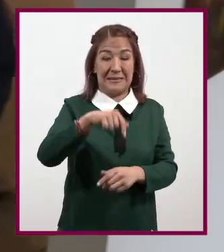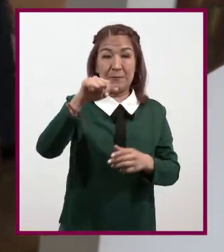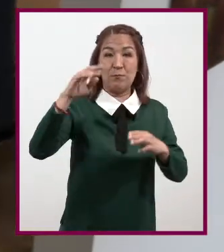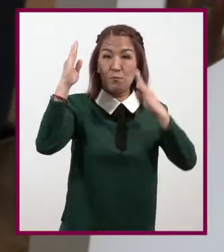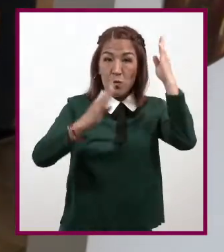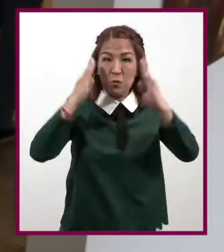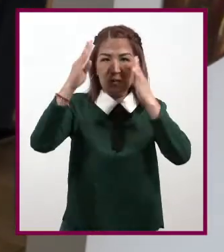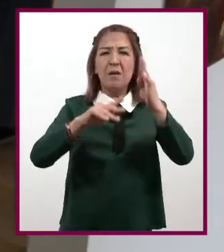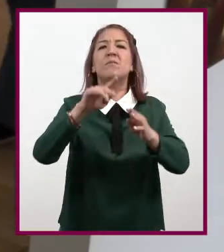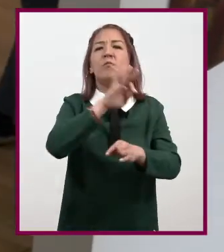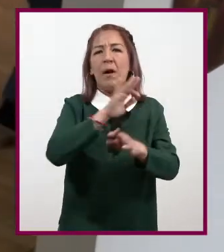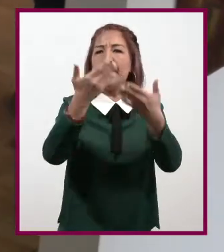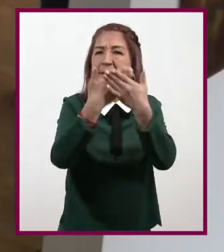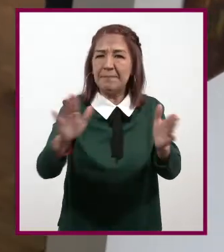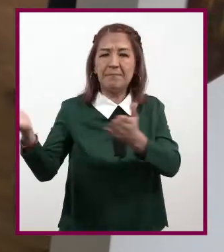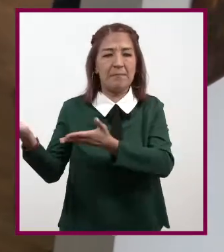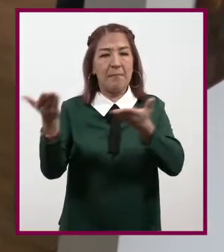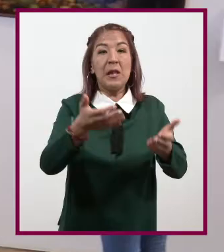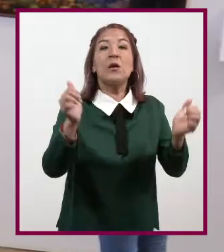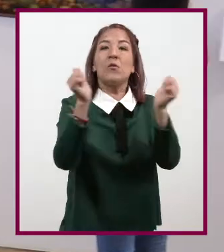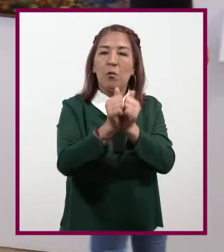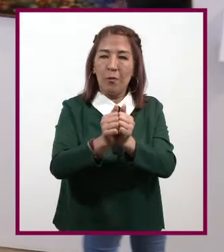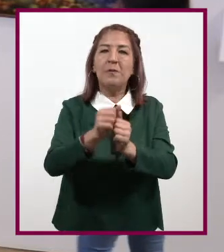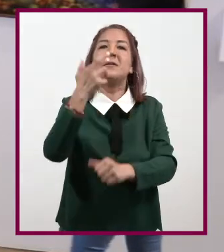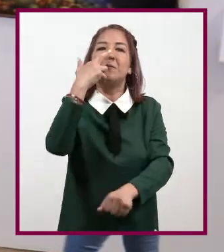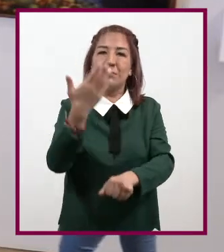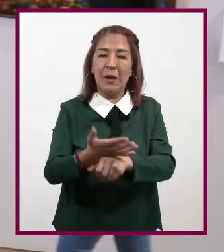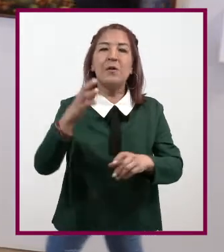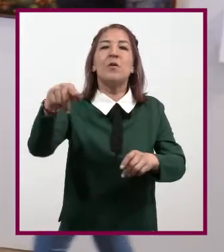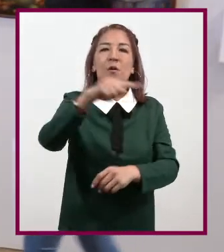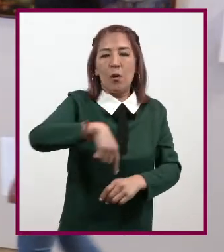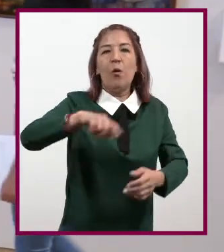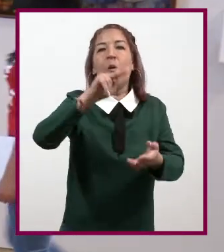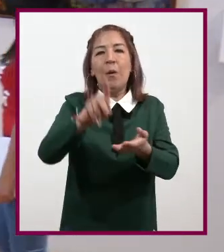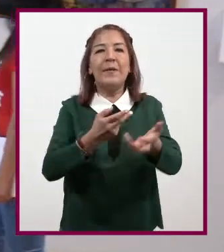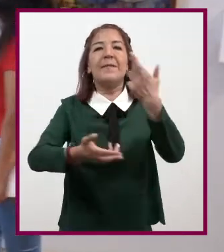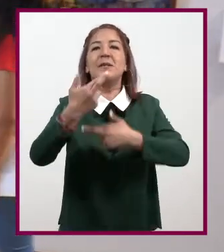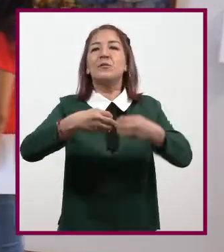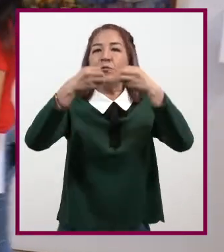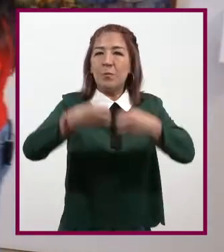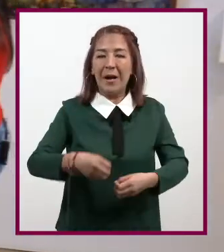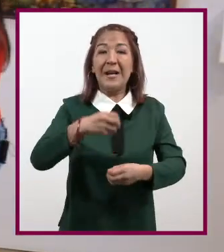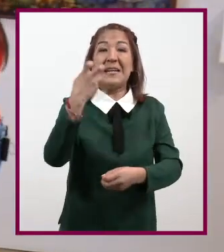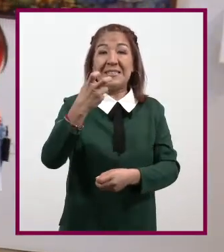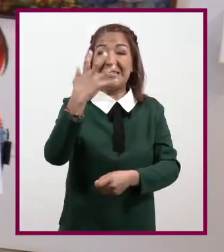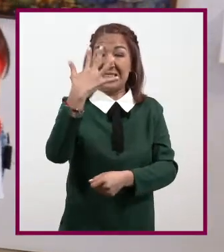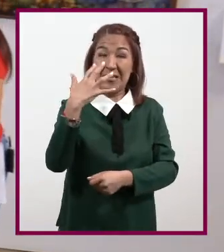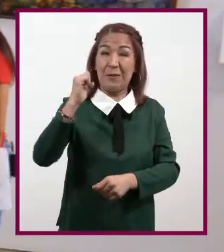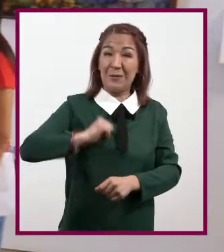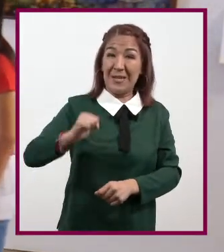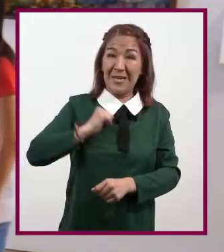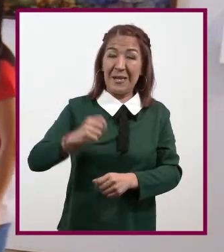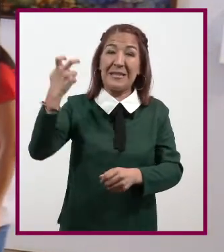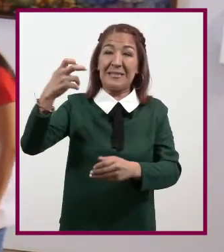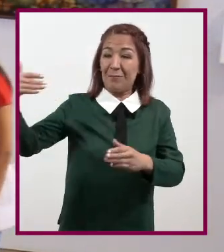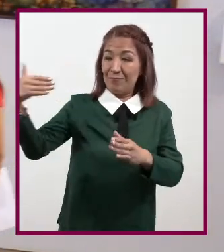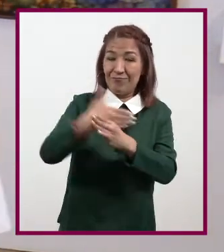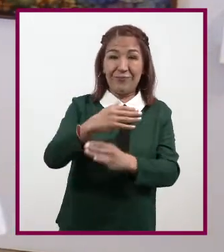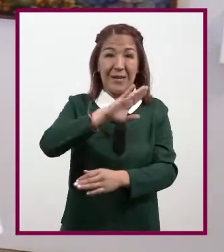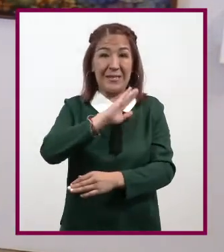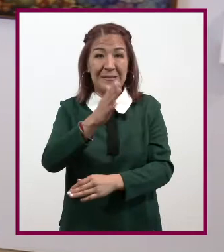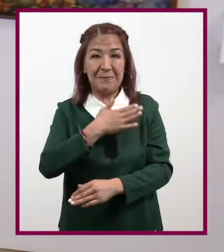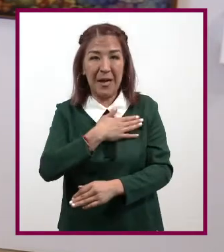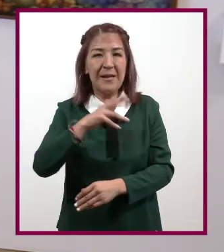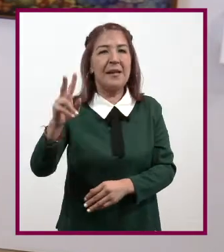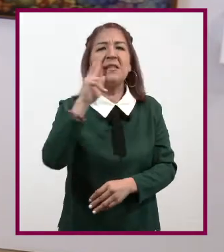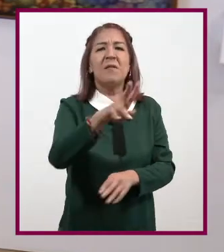abrirnos las puertas con responsabilidad, reocupar los espacios públicos, y a 5 siglos del proceso de conquista, realmente mirar